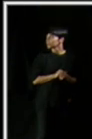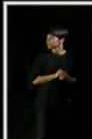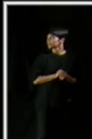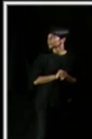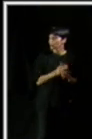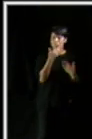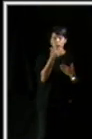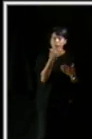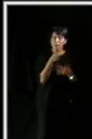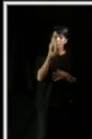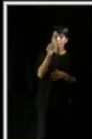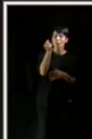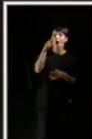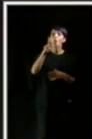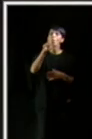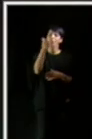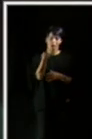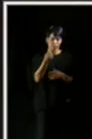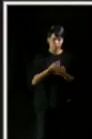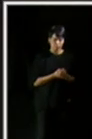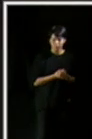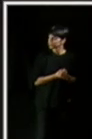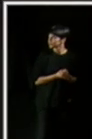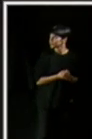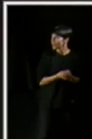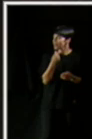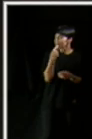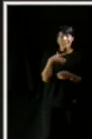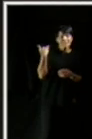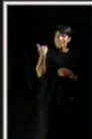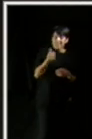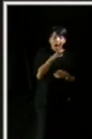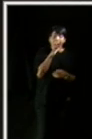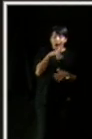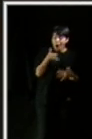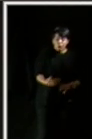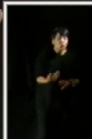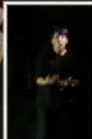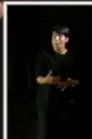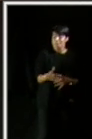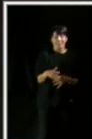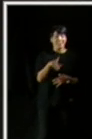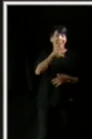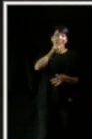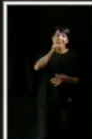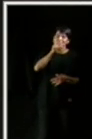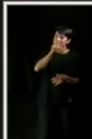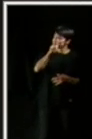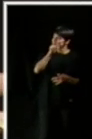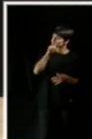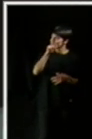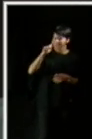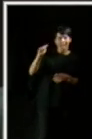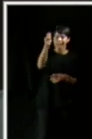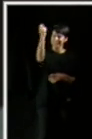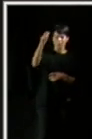muchísimas gracias paula denuncian que debamos de pasar al segundo puesto de trending topics porque un chulapo se quita una camiseta en la presentación de